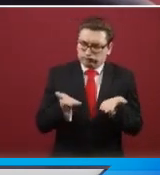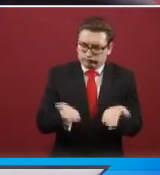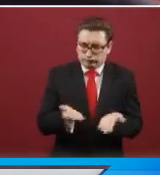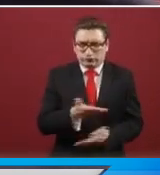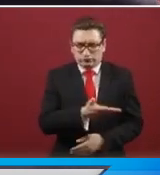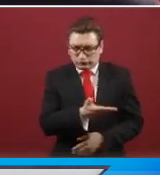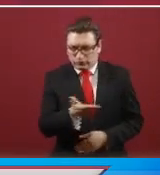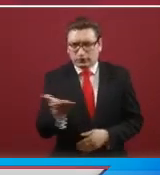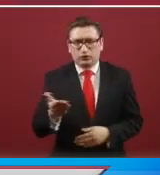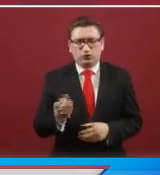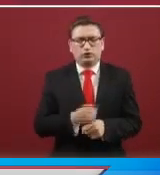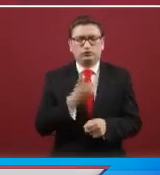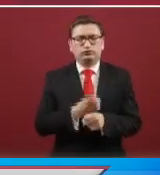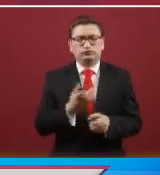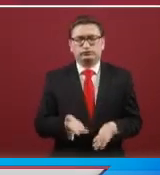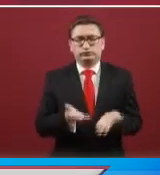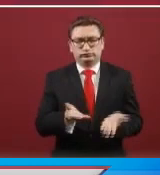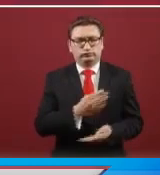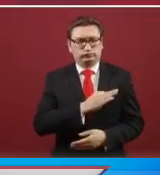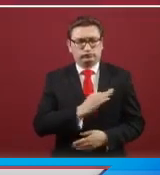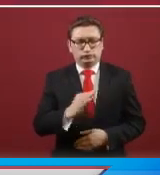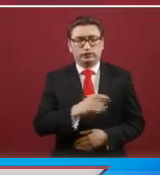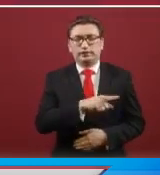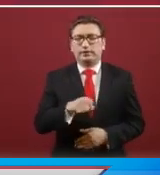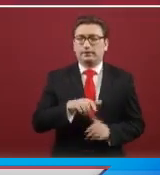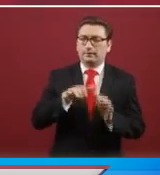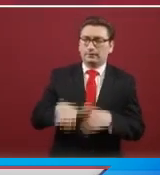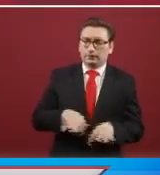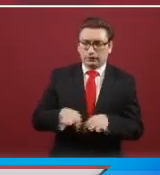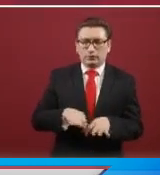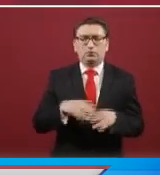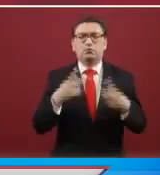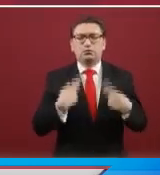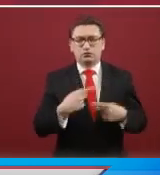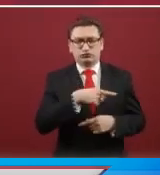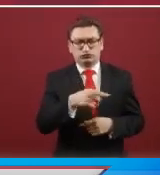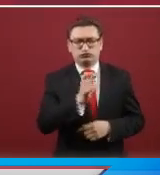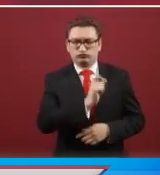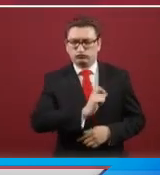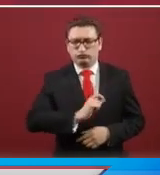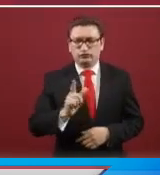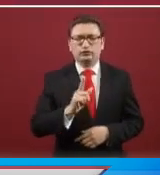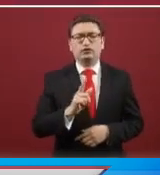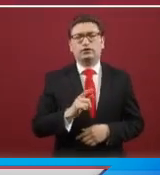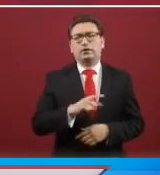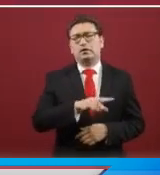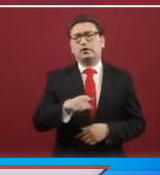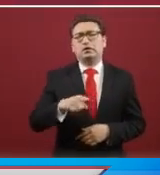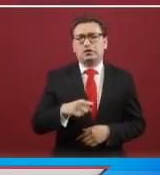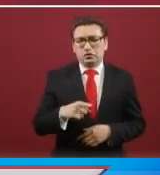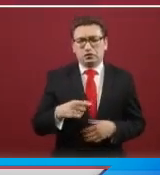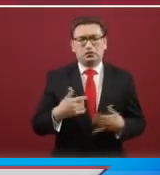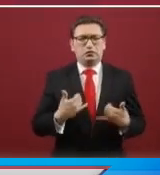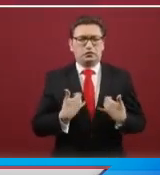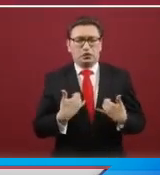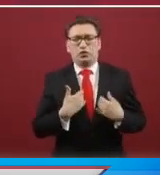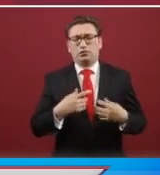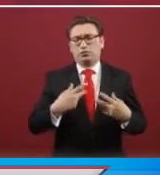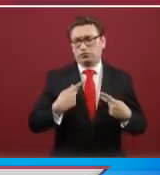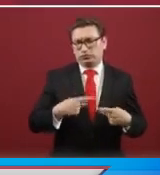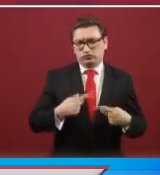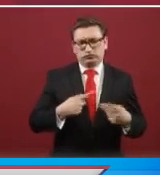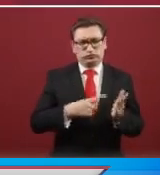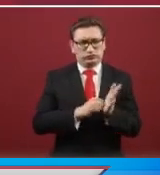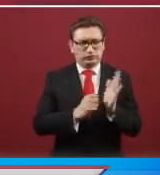técnicos y científicos mexicanos. Hay proyectos muy importantes en proceso, como el Tren Maya con una inversión aproximada de 150,000 millones